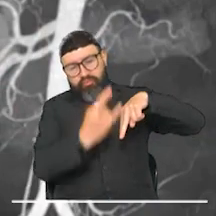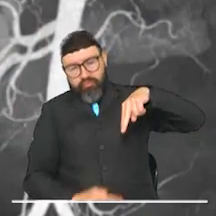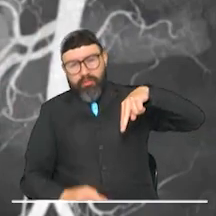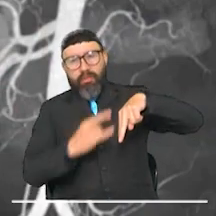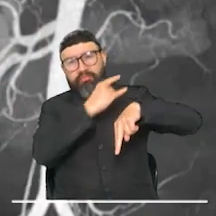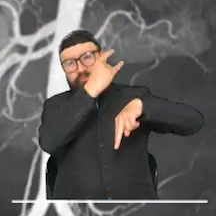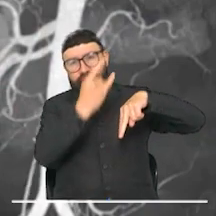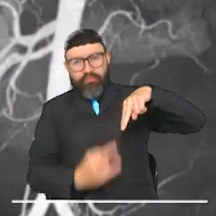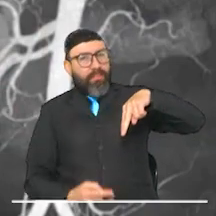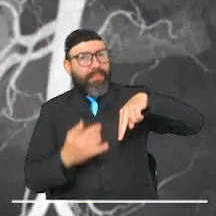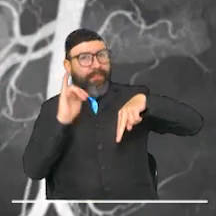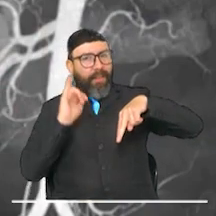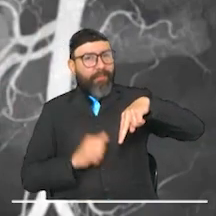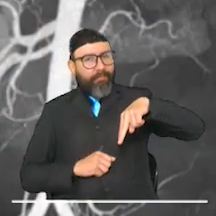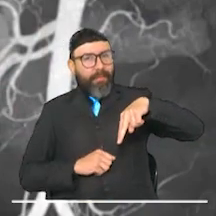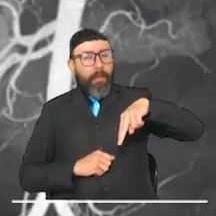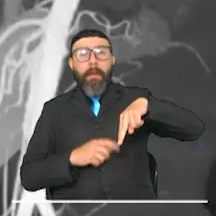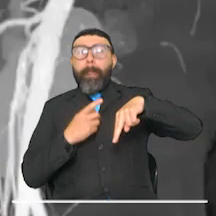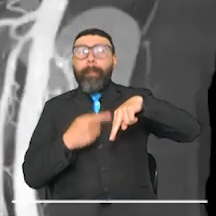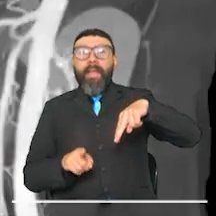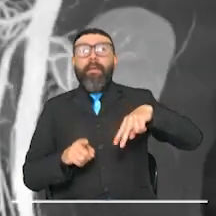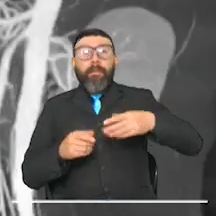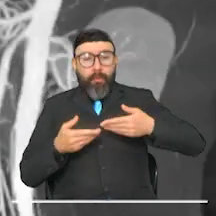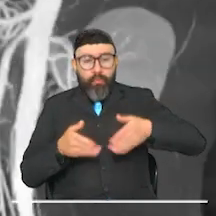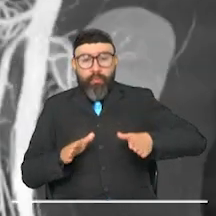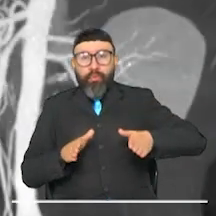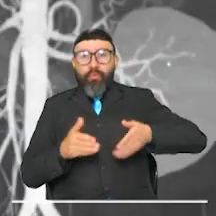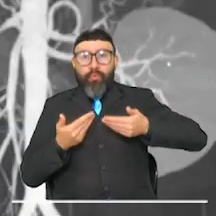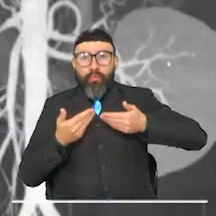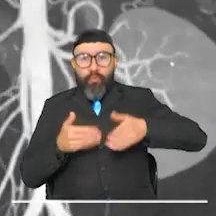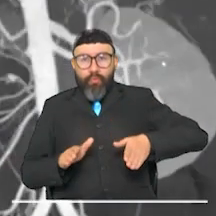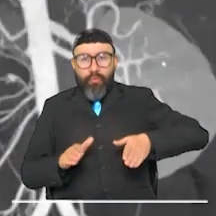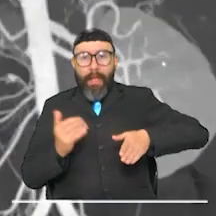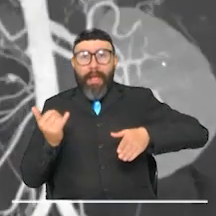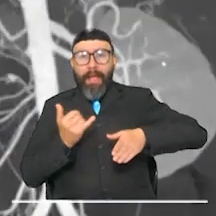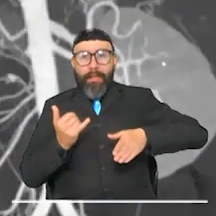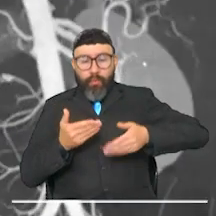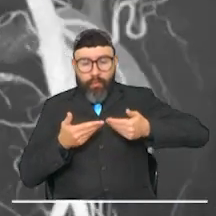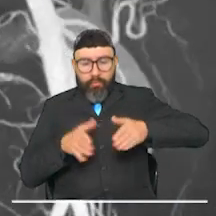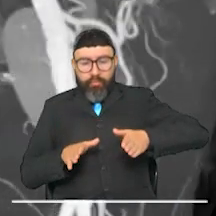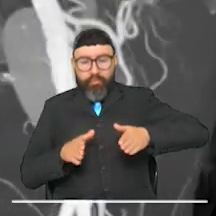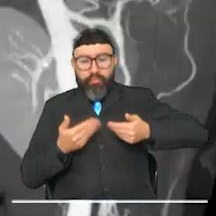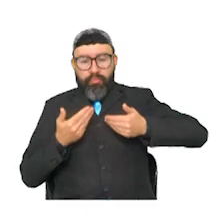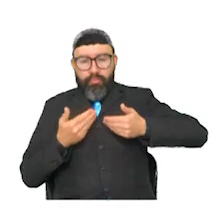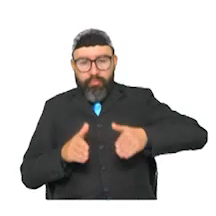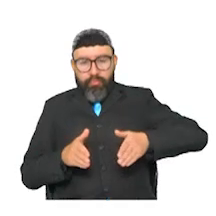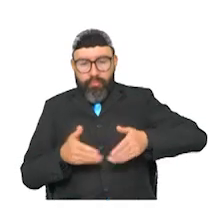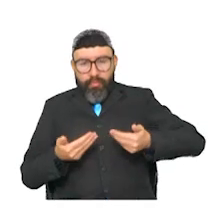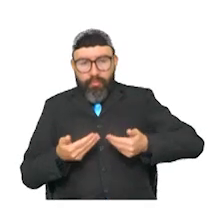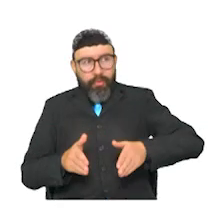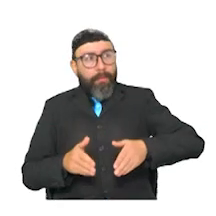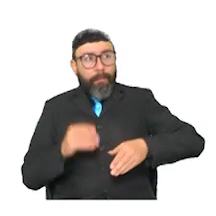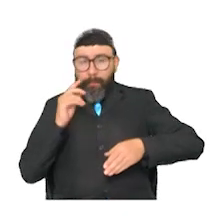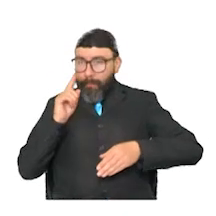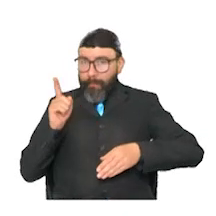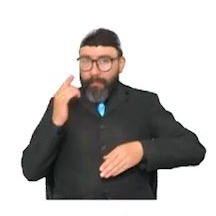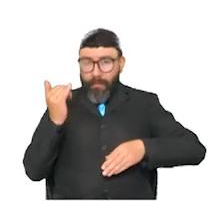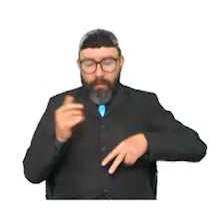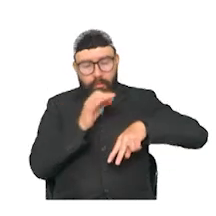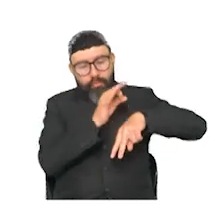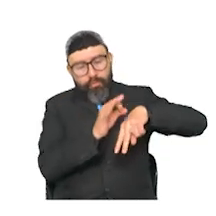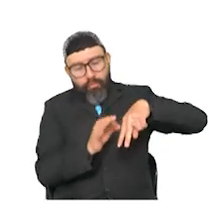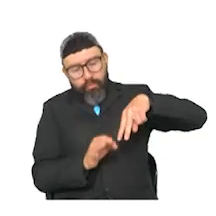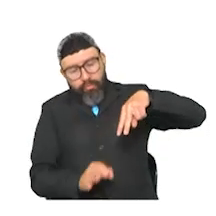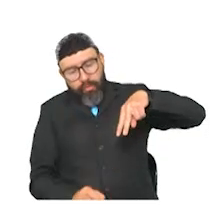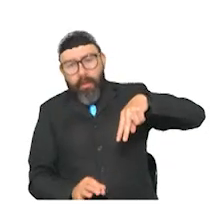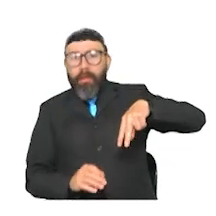en el caso del sistema venoso actúa por columna se mueve por pequeñas columnas que se mueven de válvula en válvula y por la actividad